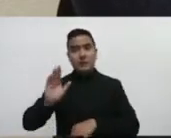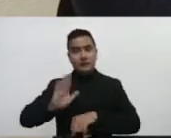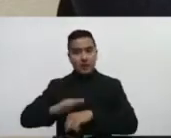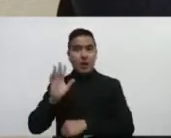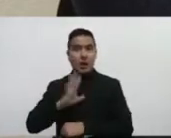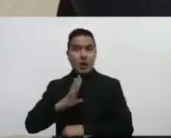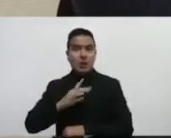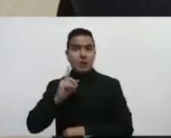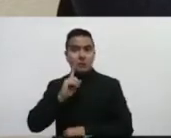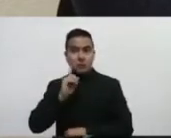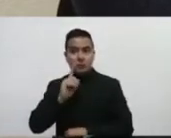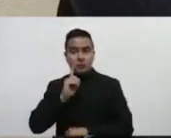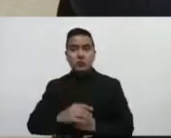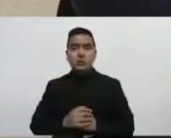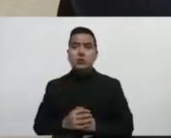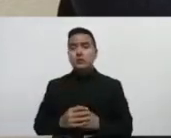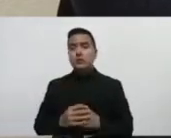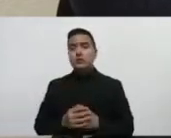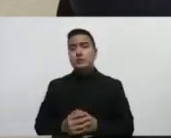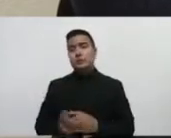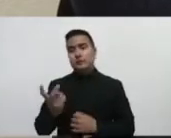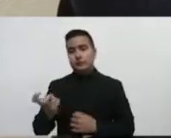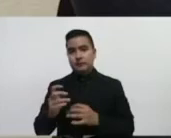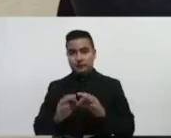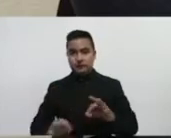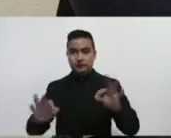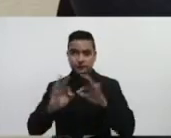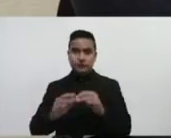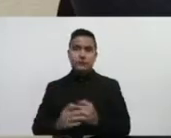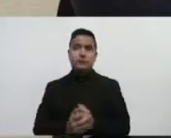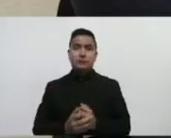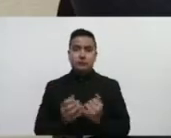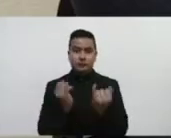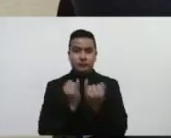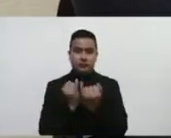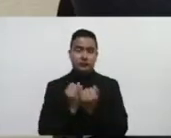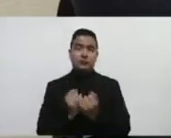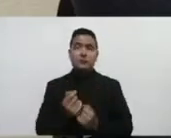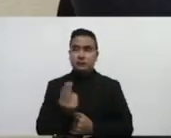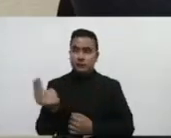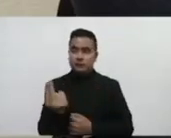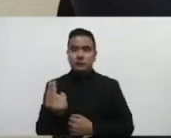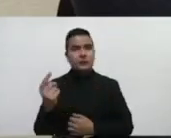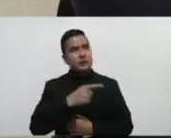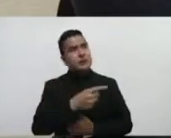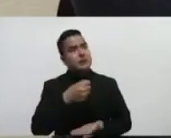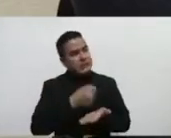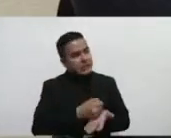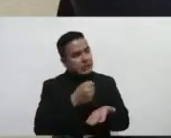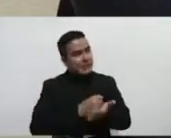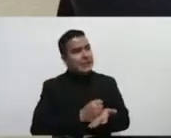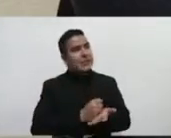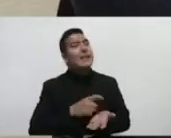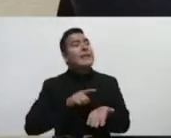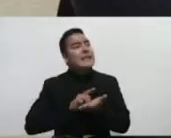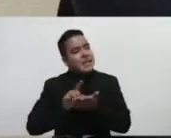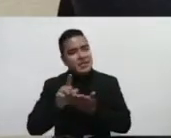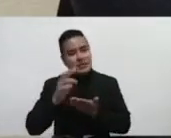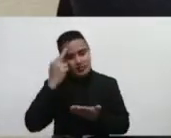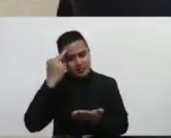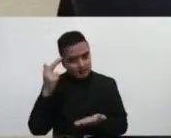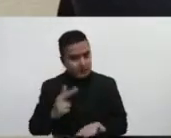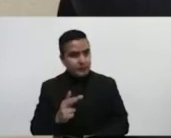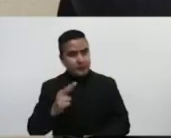participar, que somos más del 50% de la población y que obviamente estamos pues